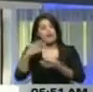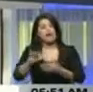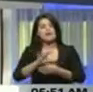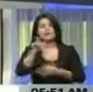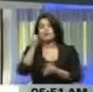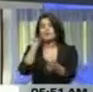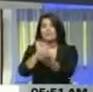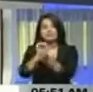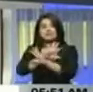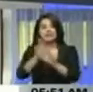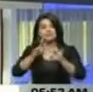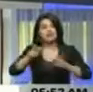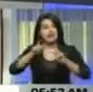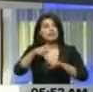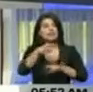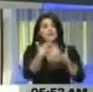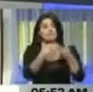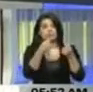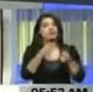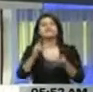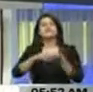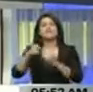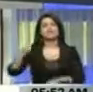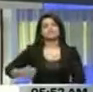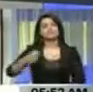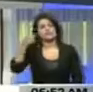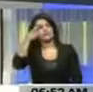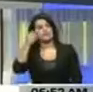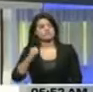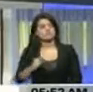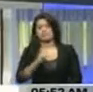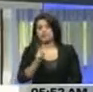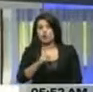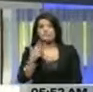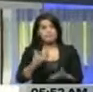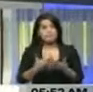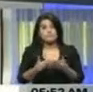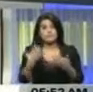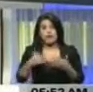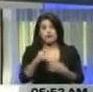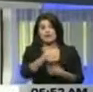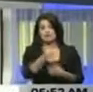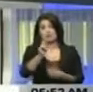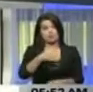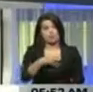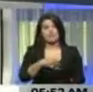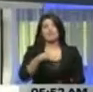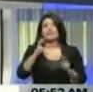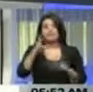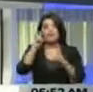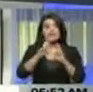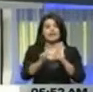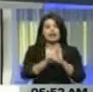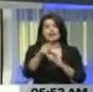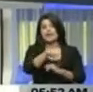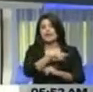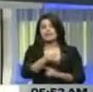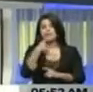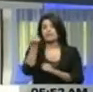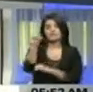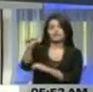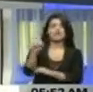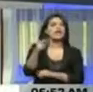presa, investigada por este tema, no es un capricho del chavismo ni del PSV ni del Gran Polo Patriótico, es un tema legal, están de espalda a la Constitución, ellos pueden